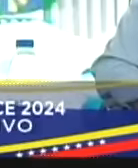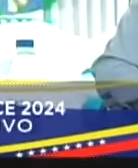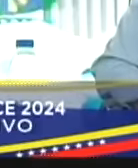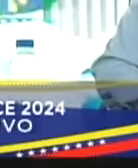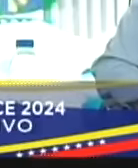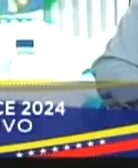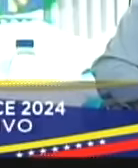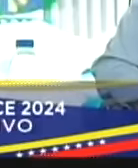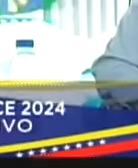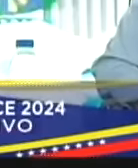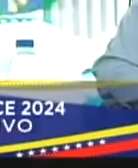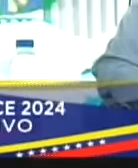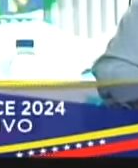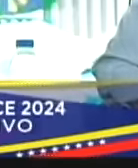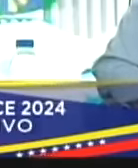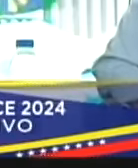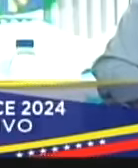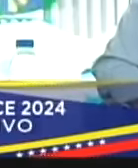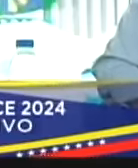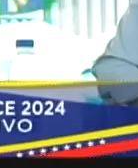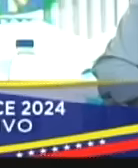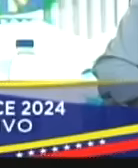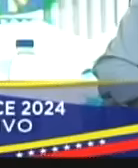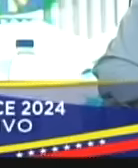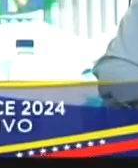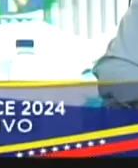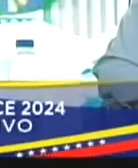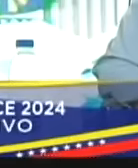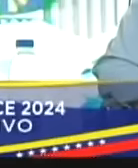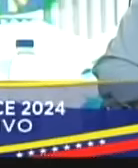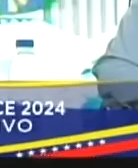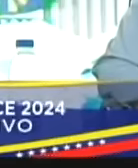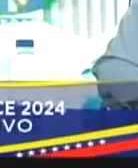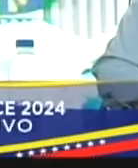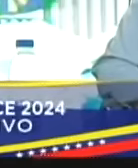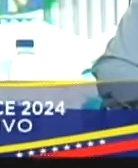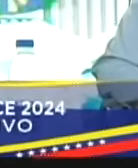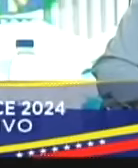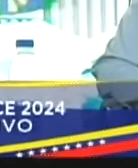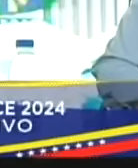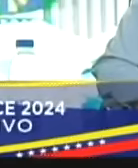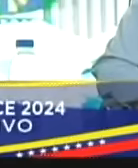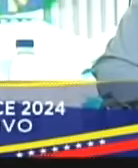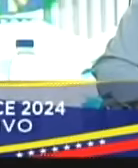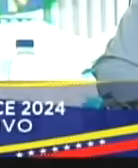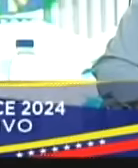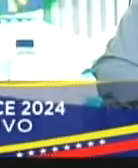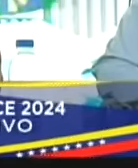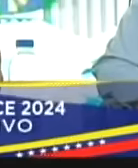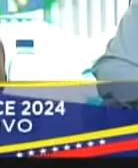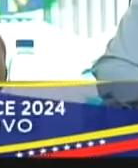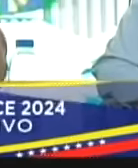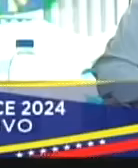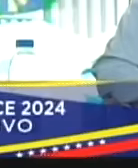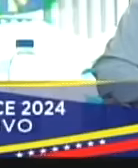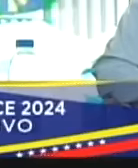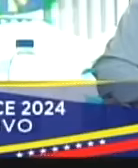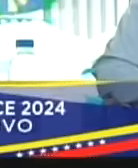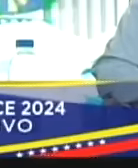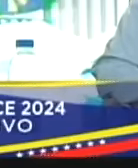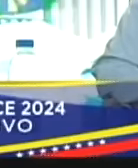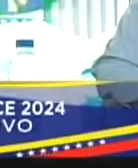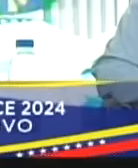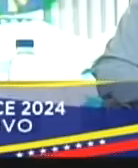Pero indudablemente, si hay una experiencia en este momento en el mundo para estudiar, para analizar, para comprender y para